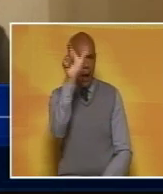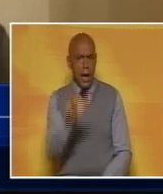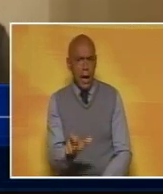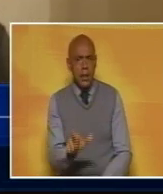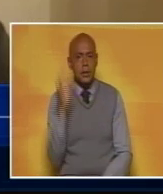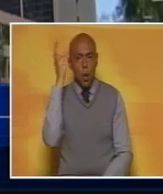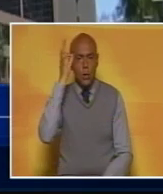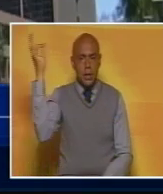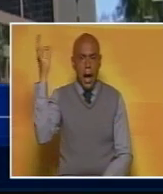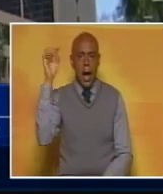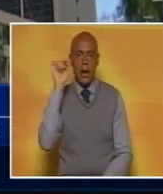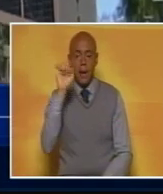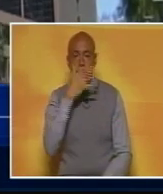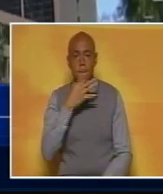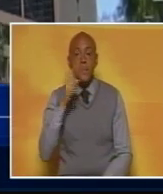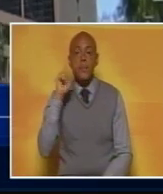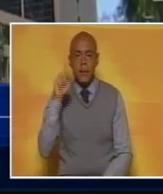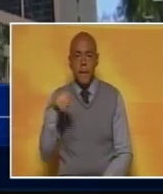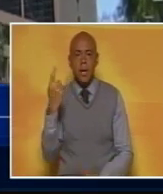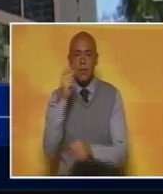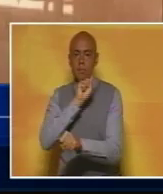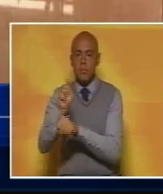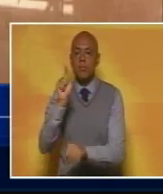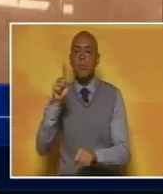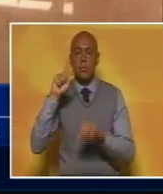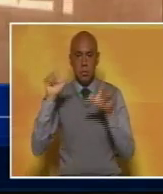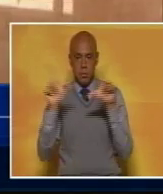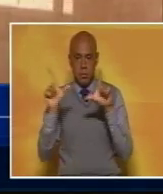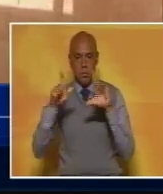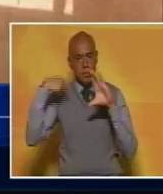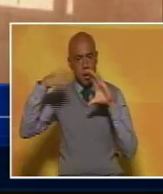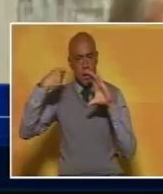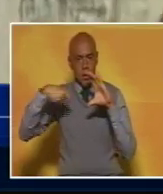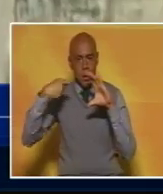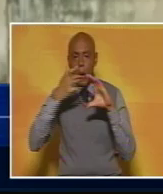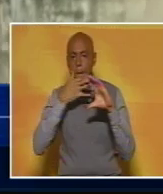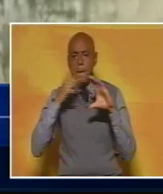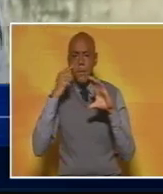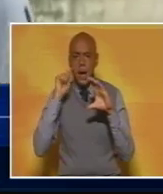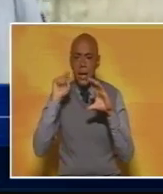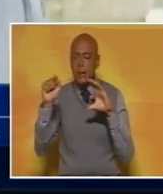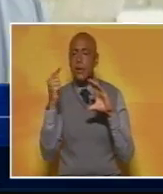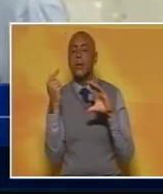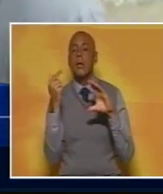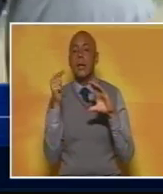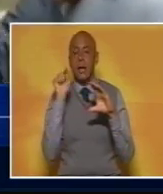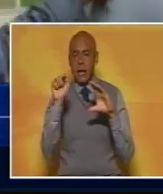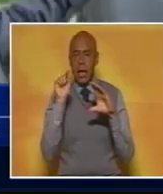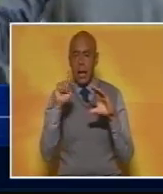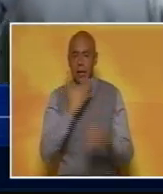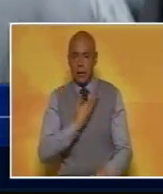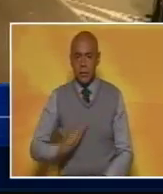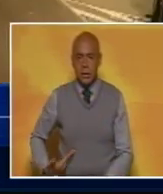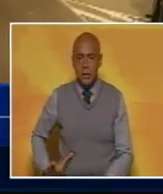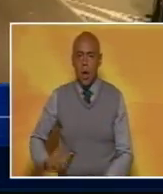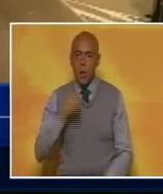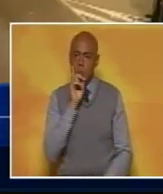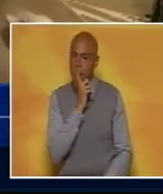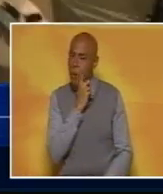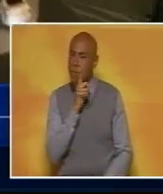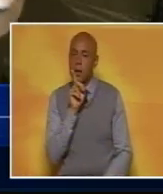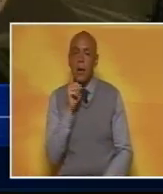Marielle Franco e insultó al canal de televisión Globo, que reveló que el nombre del jefe de Estado aparece en